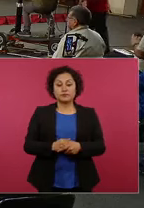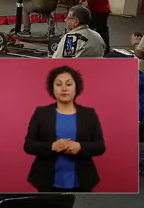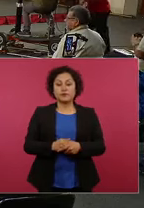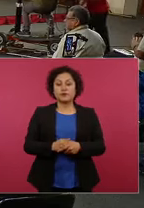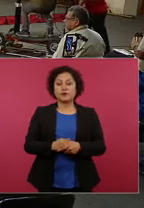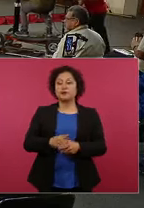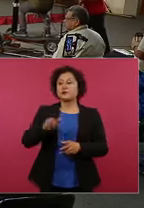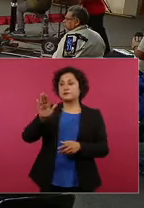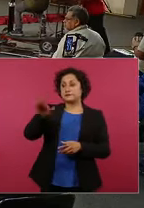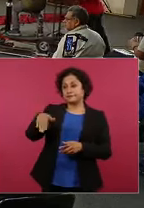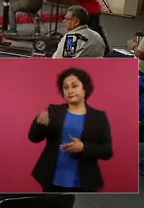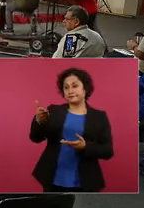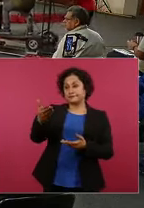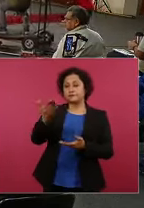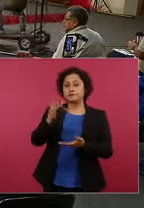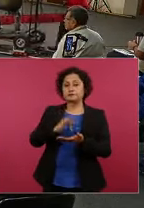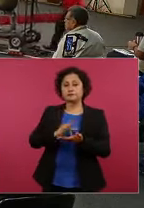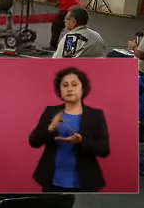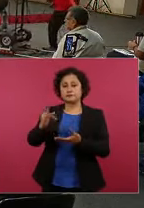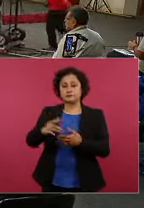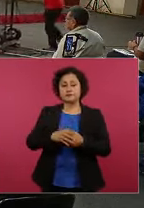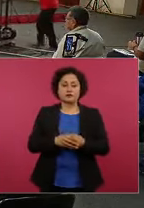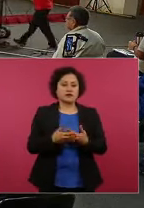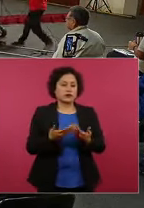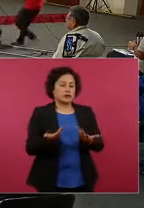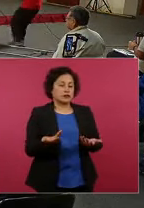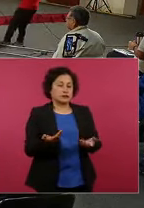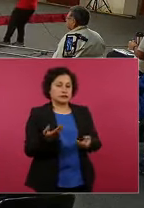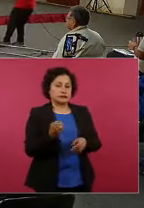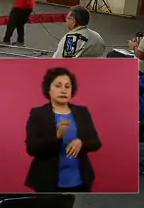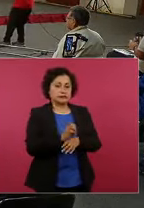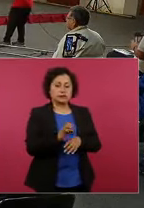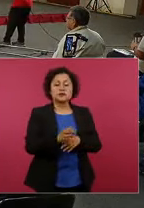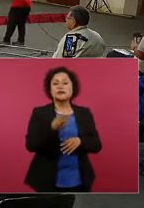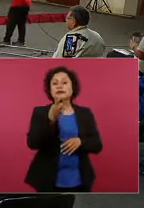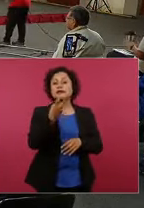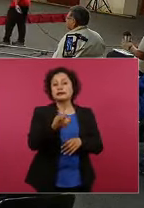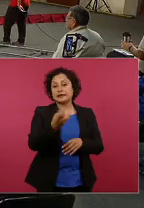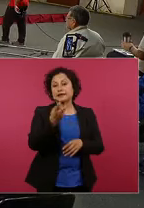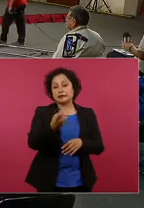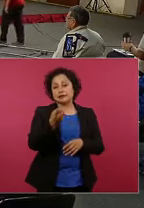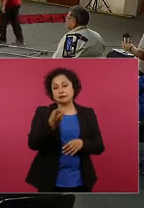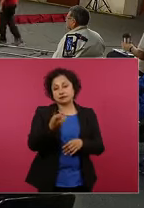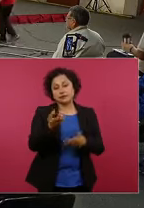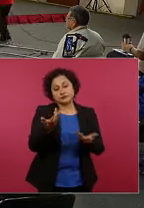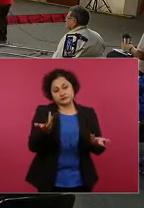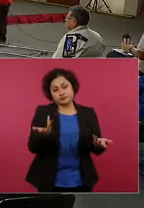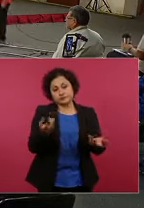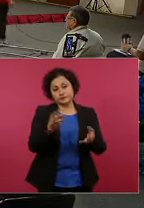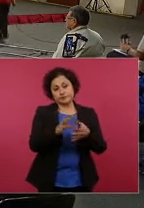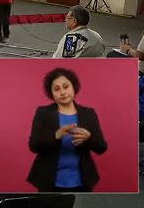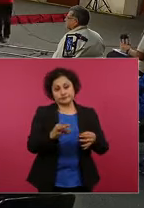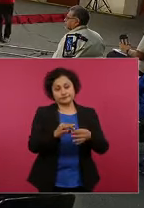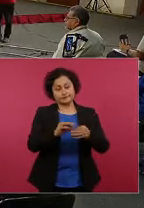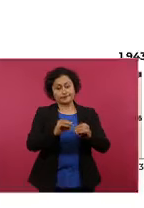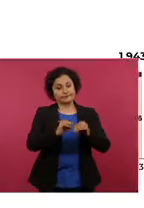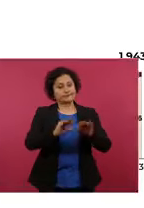Señor, muchas gracias. Entonces, sí, ese es un campo muy importante,